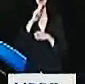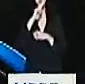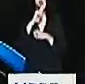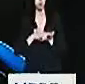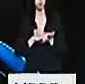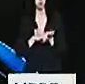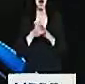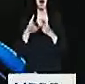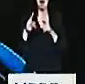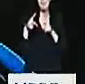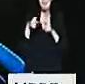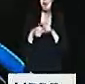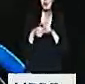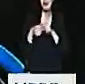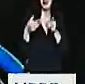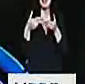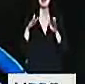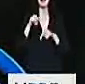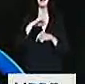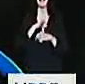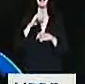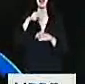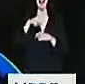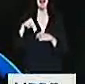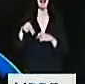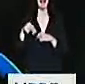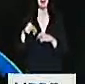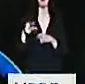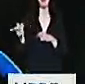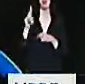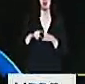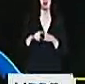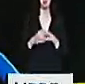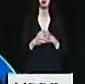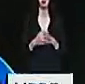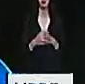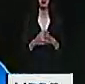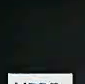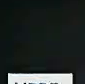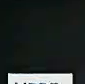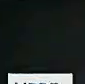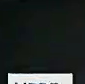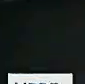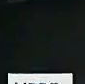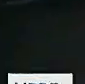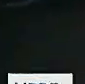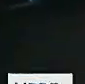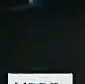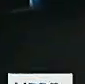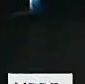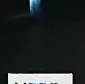sur, desde Aysén. Vamos a ir a una pausa, hacemos libremente aquí en CNN Chile, volvemos de inmediato con la conversación.